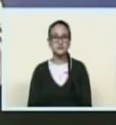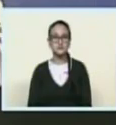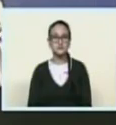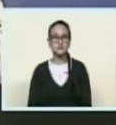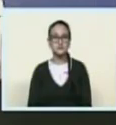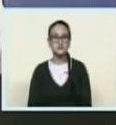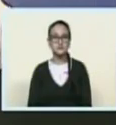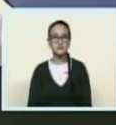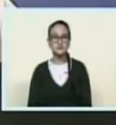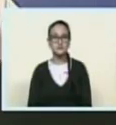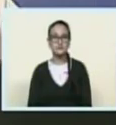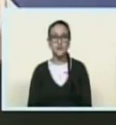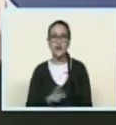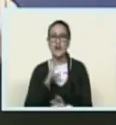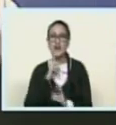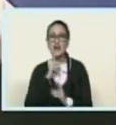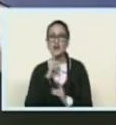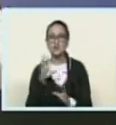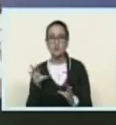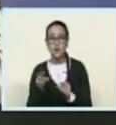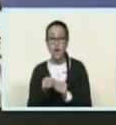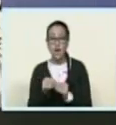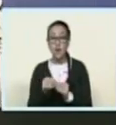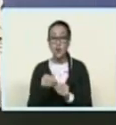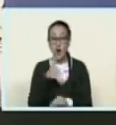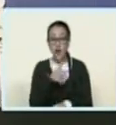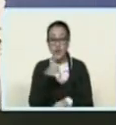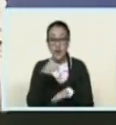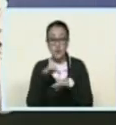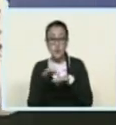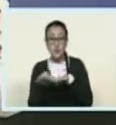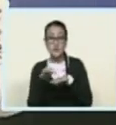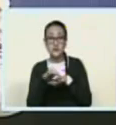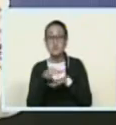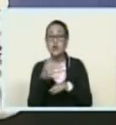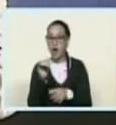Los resultados, municipio por municipio, aquí están.